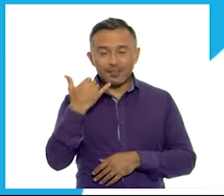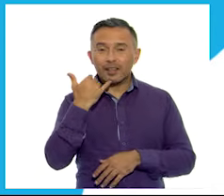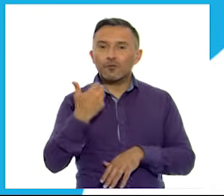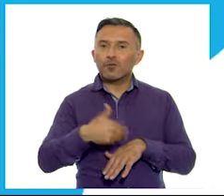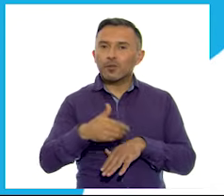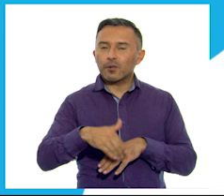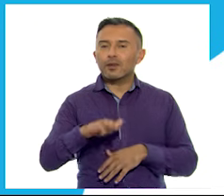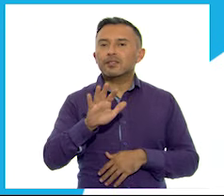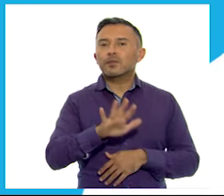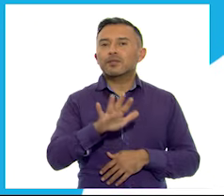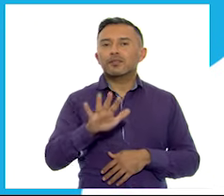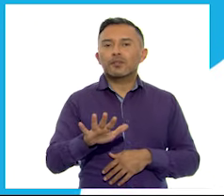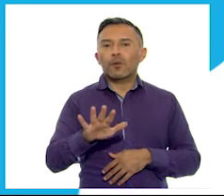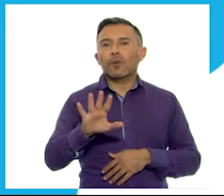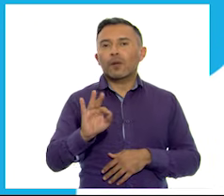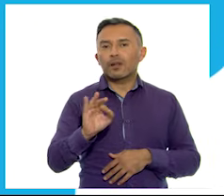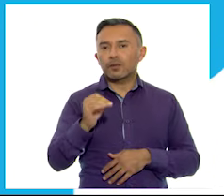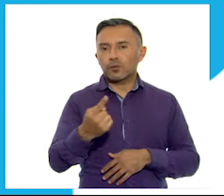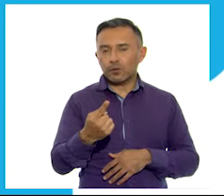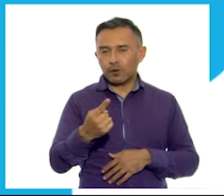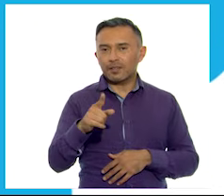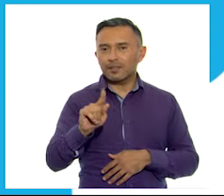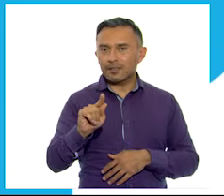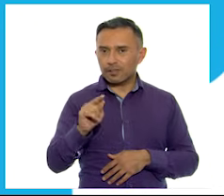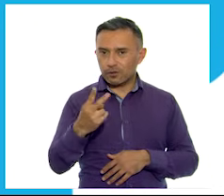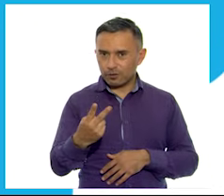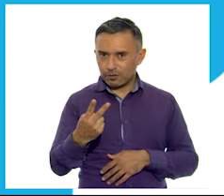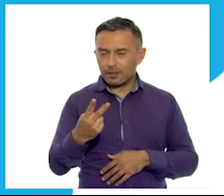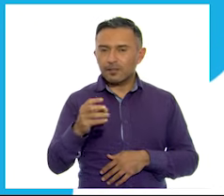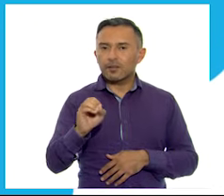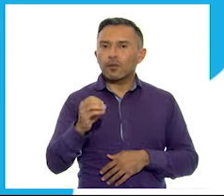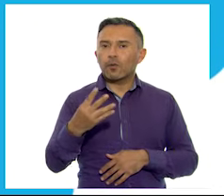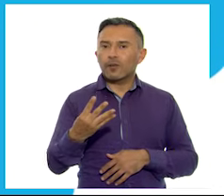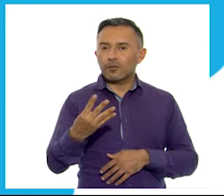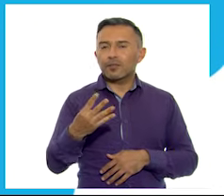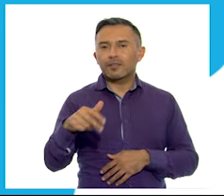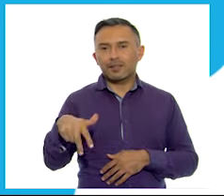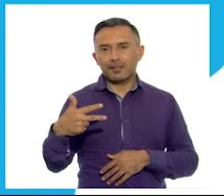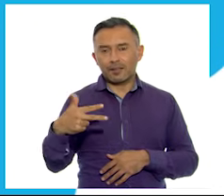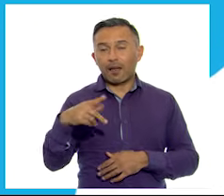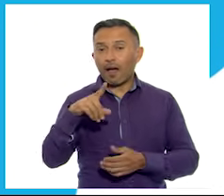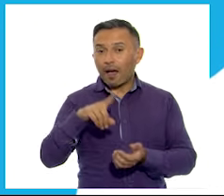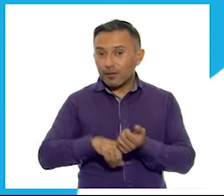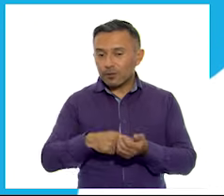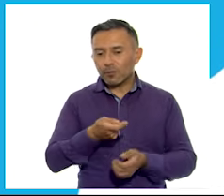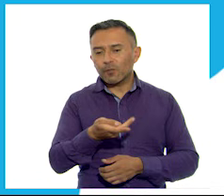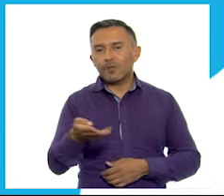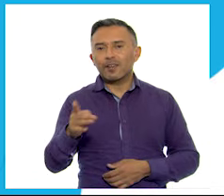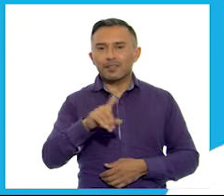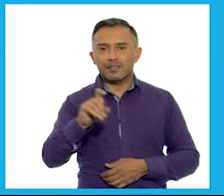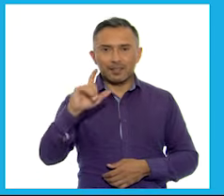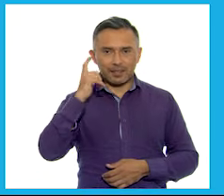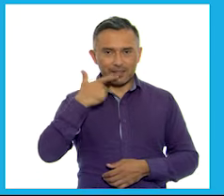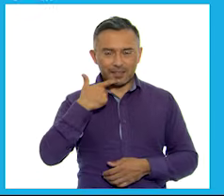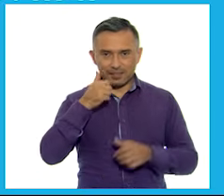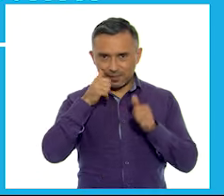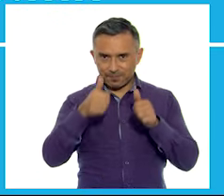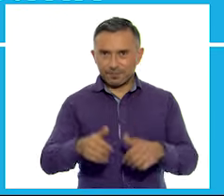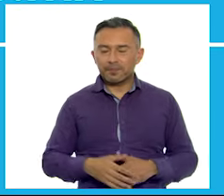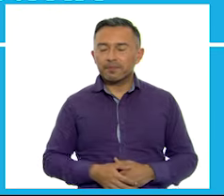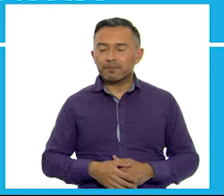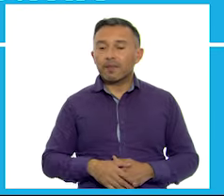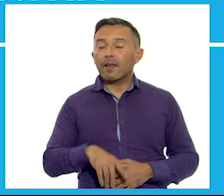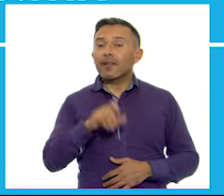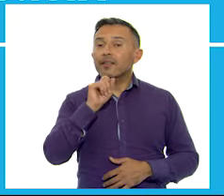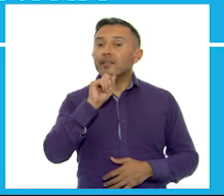teléfono 55 41 72 04 13. 100 líneas. También